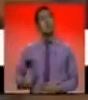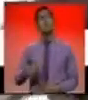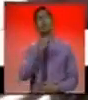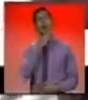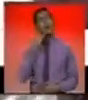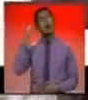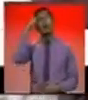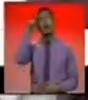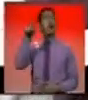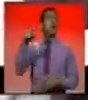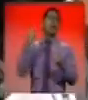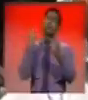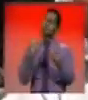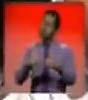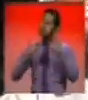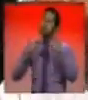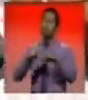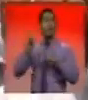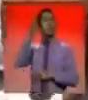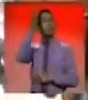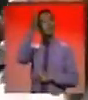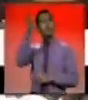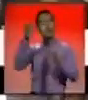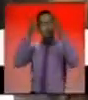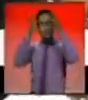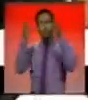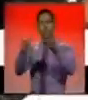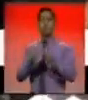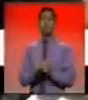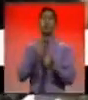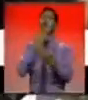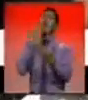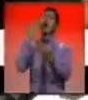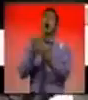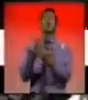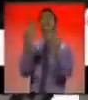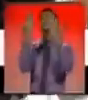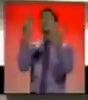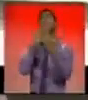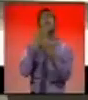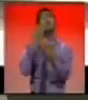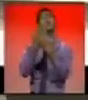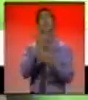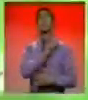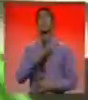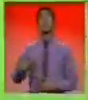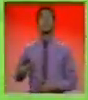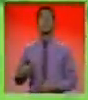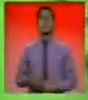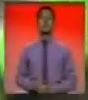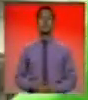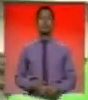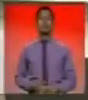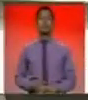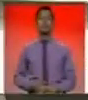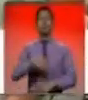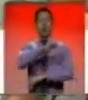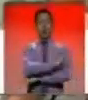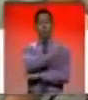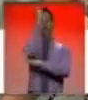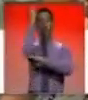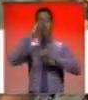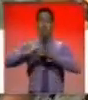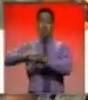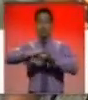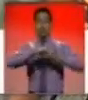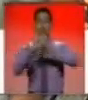ha hecho mucho por los maestros. Y gracias por todo lo que nos has dado. Gracias, mi presi. El triunfo electoral de Alianza País fue reconocido también